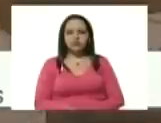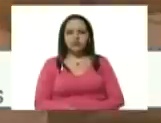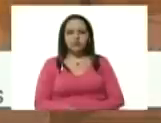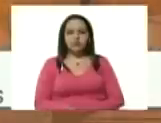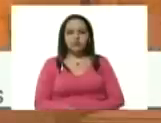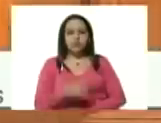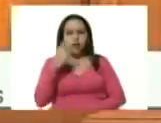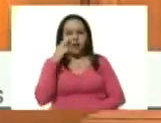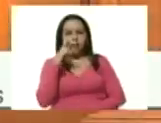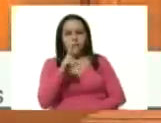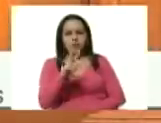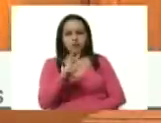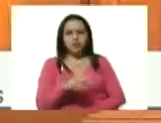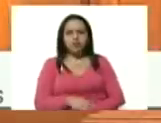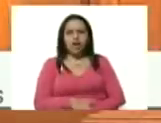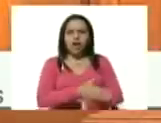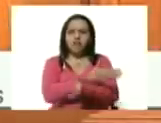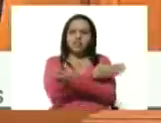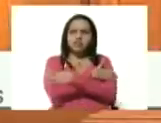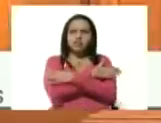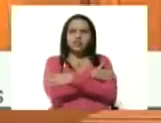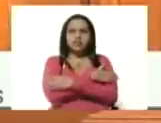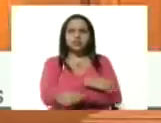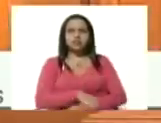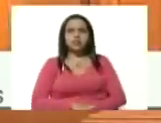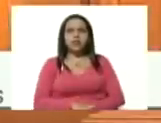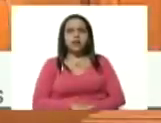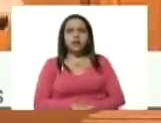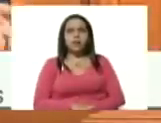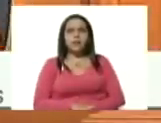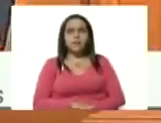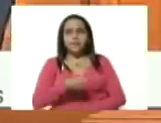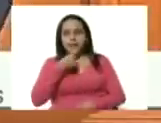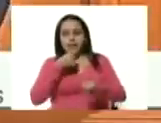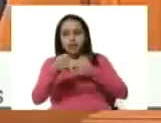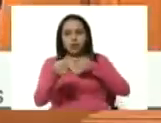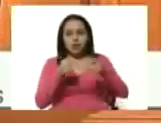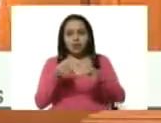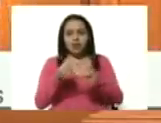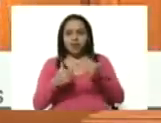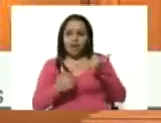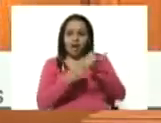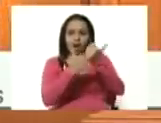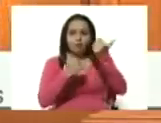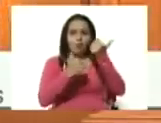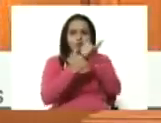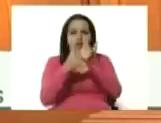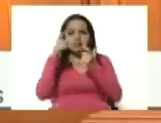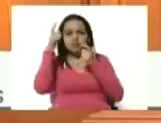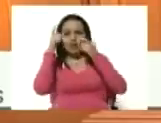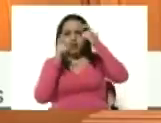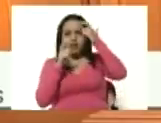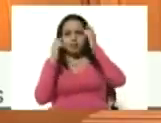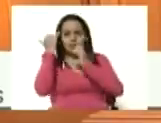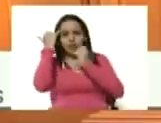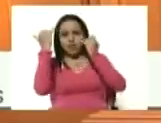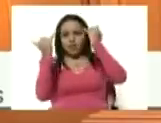Hemos visto por aquí, hemos abrazado periodistas afectos al bolivarianismo, al chavismo.